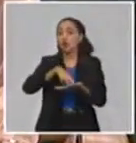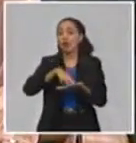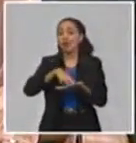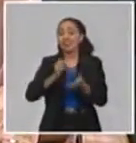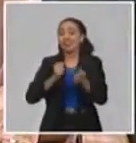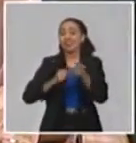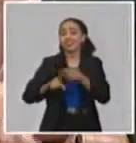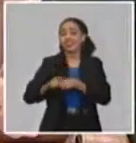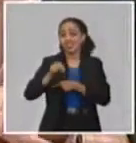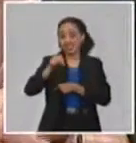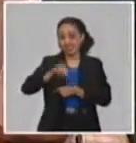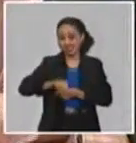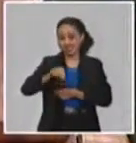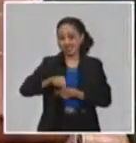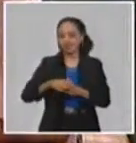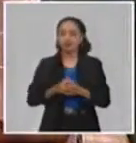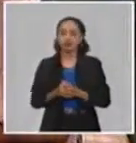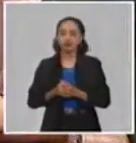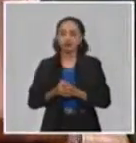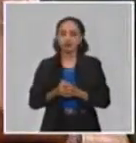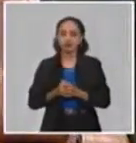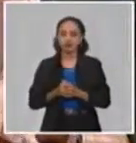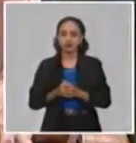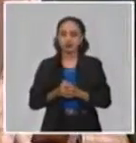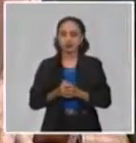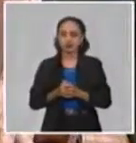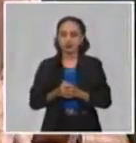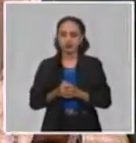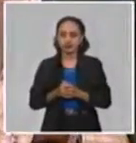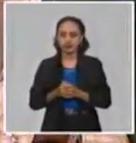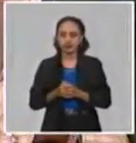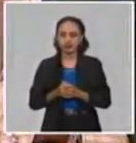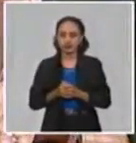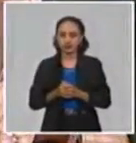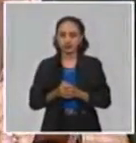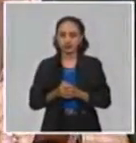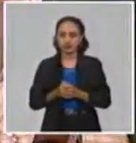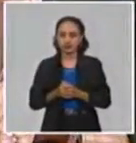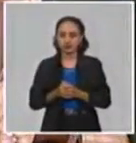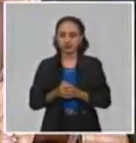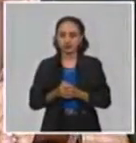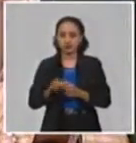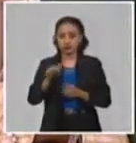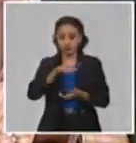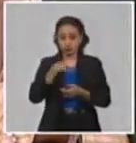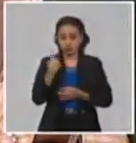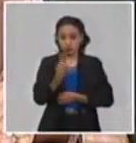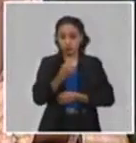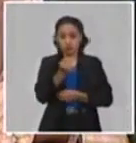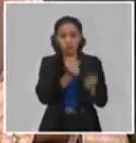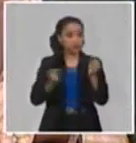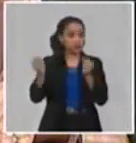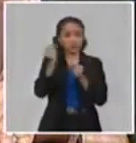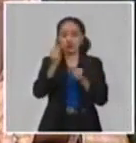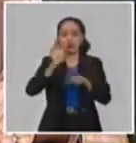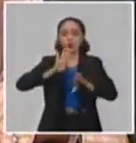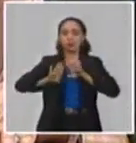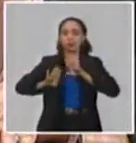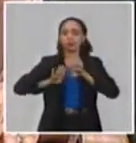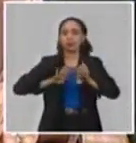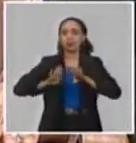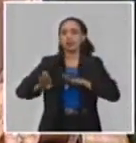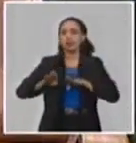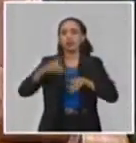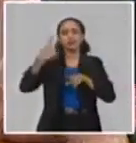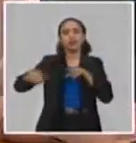venta. En el caso de los POD, de los terminales de punto de venta, hemos priorizado las tiendas de materiales